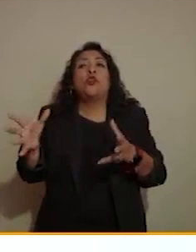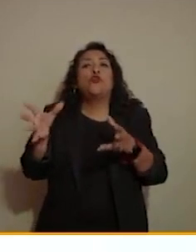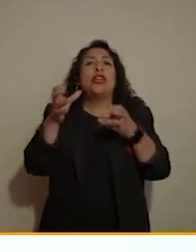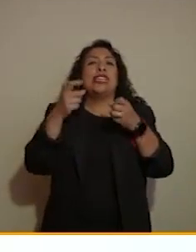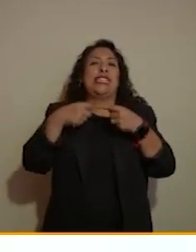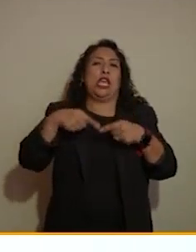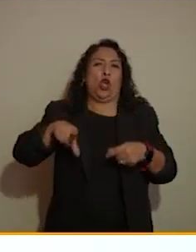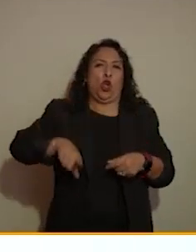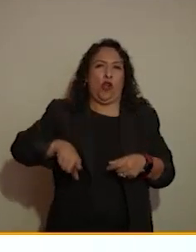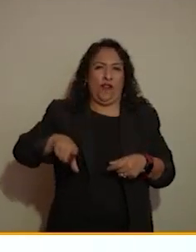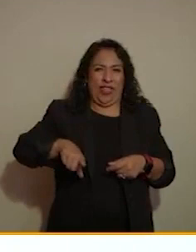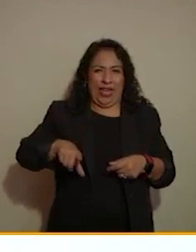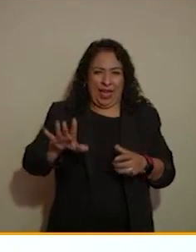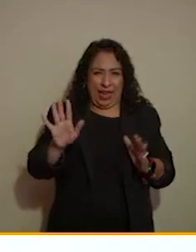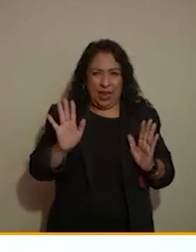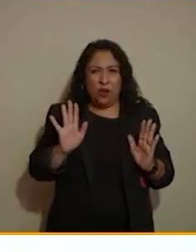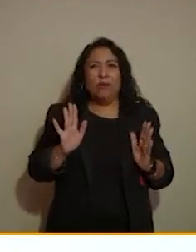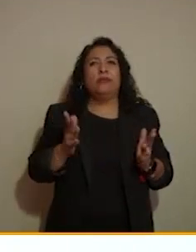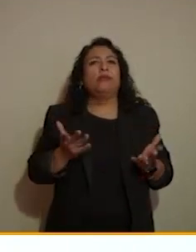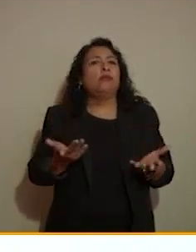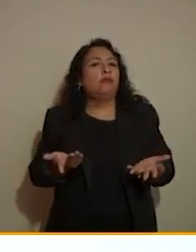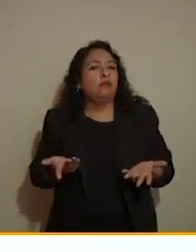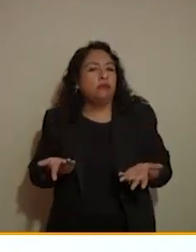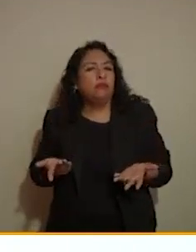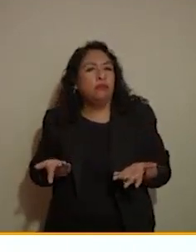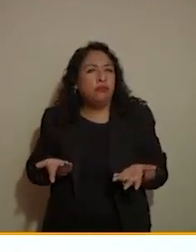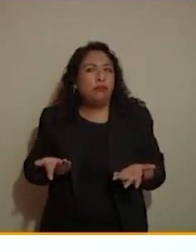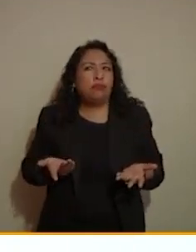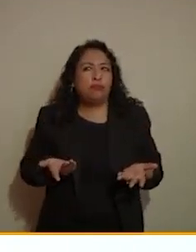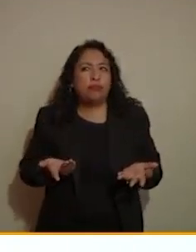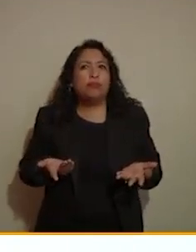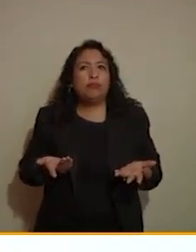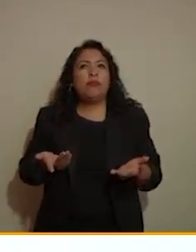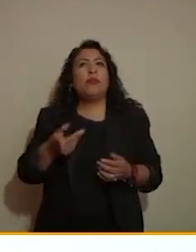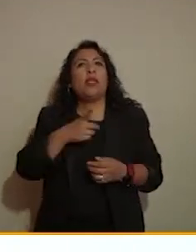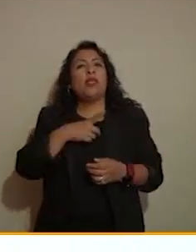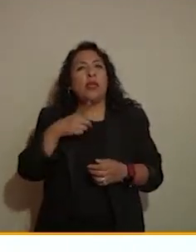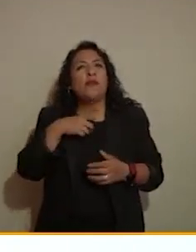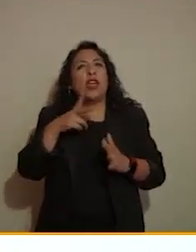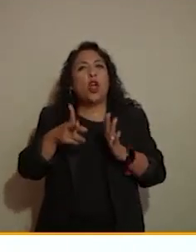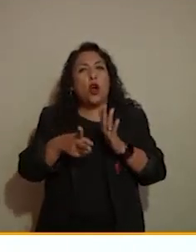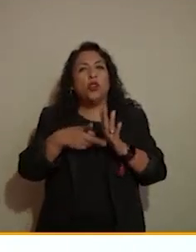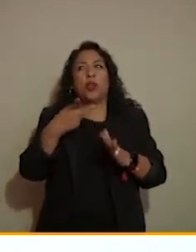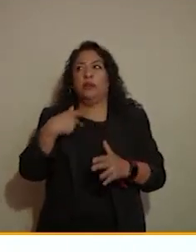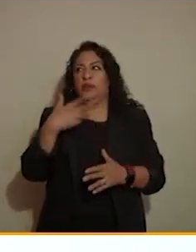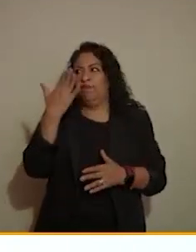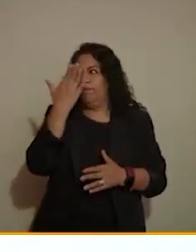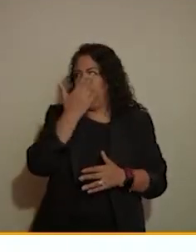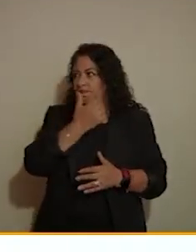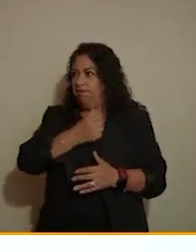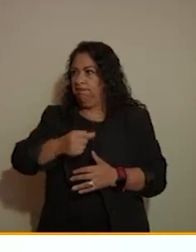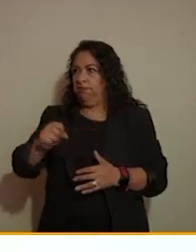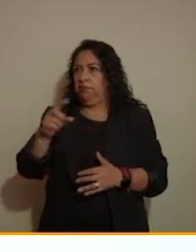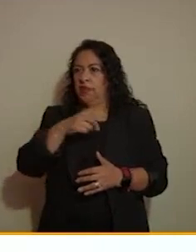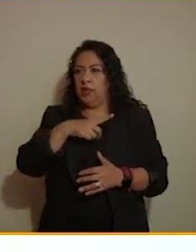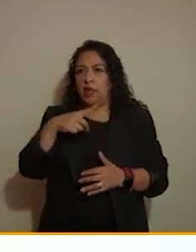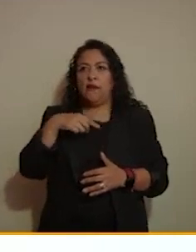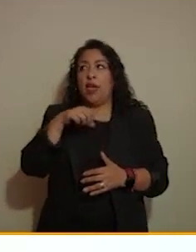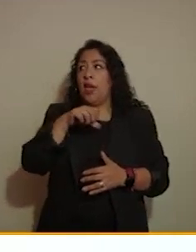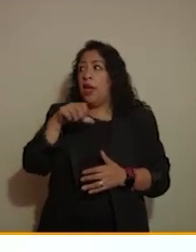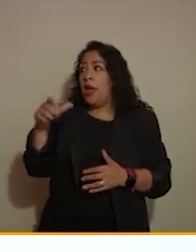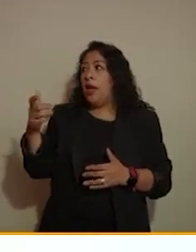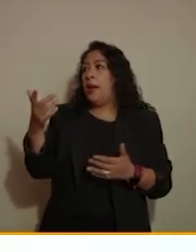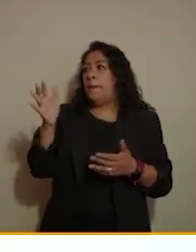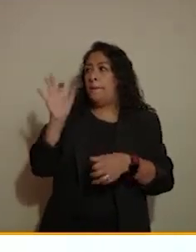el Estado? ¿Qué tanto deben de volverse expertos o expertas en materia